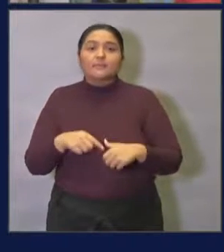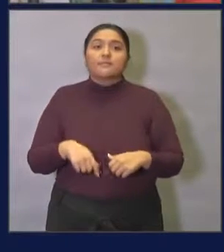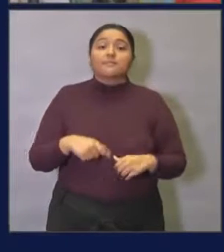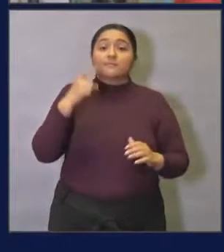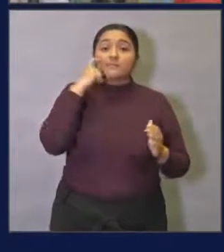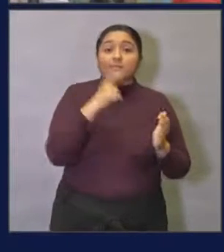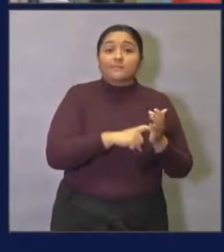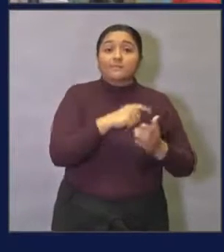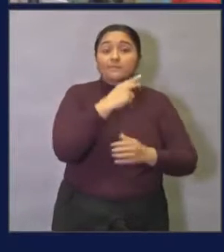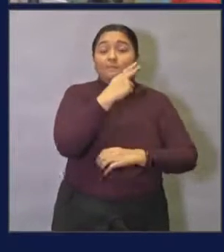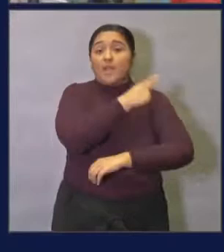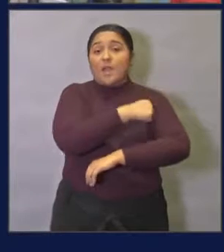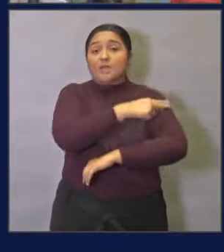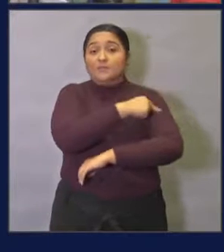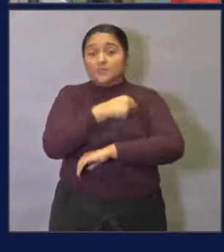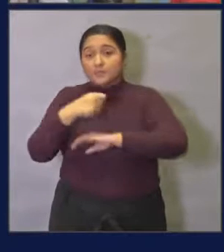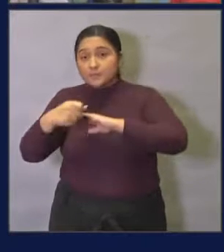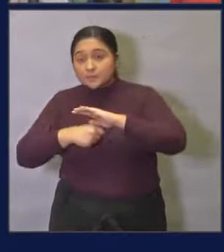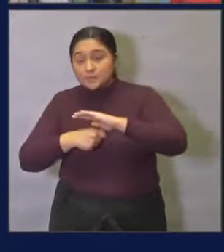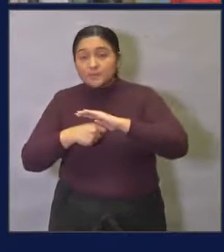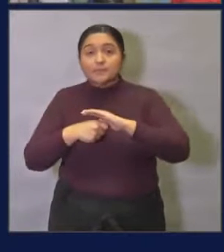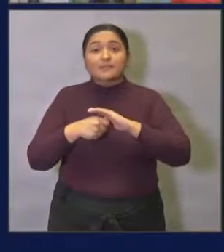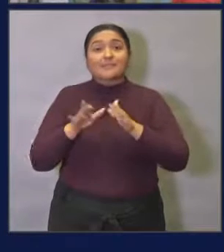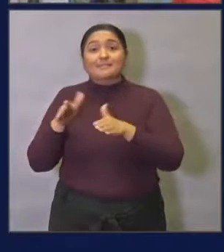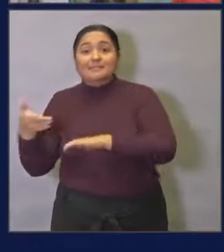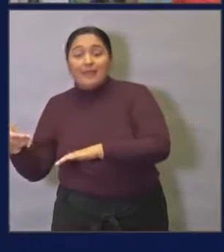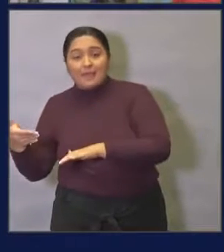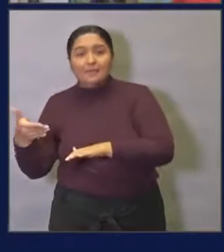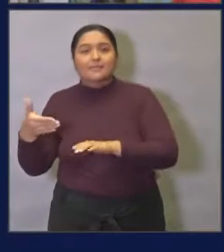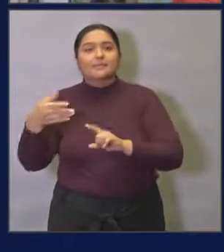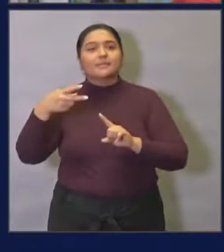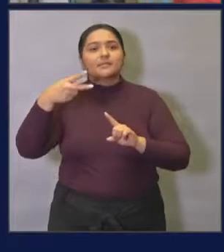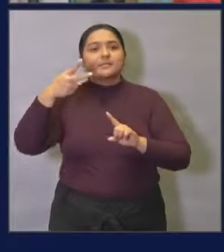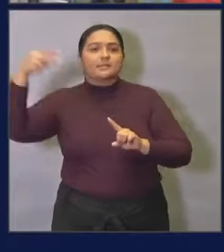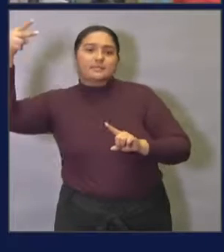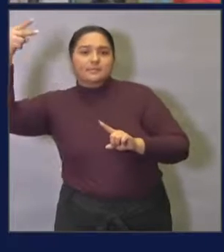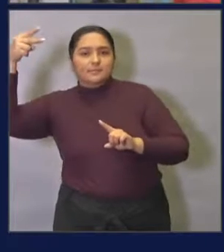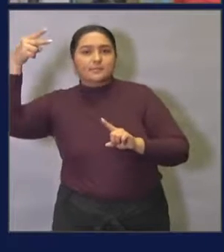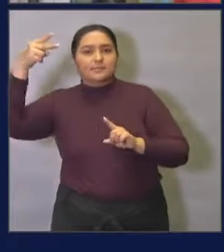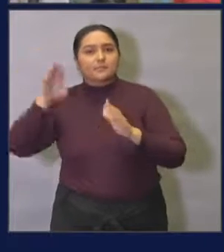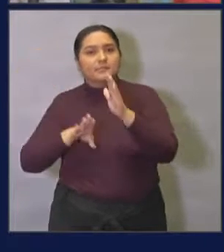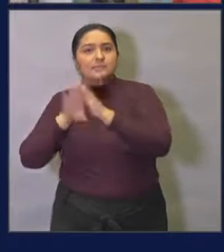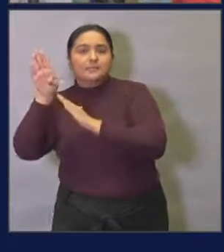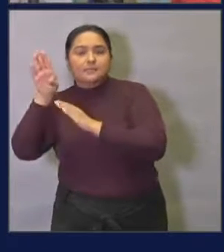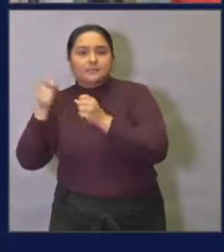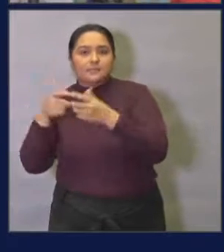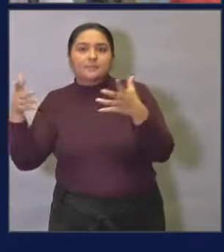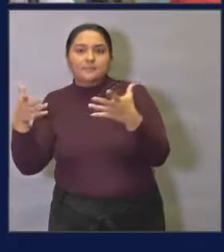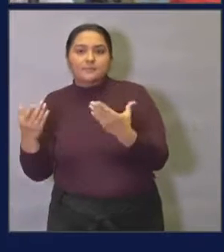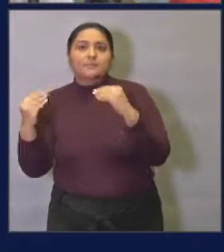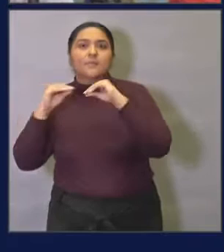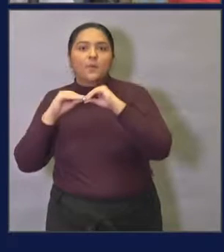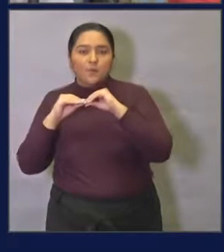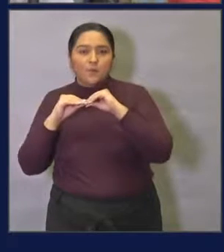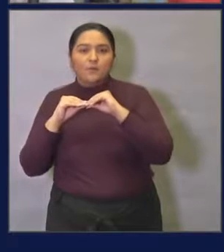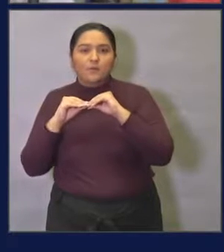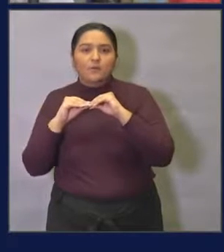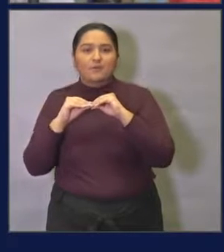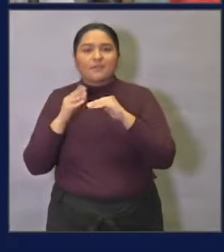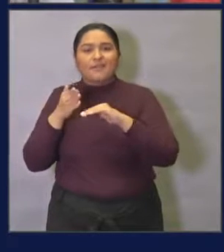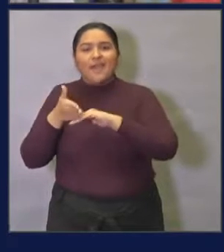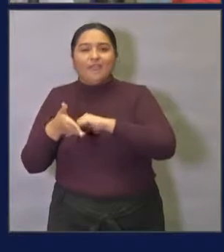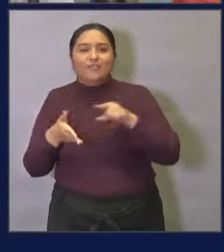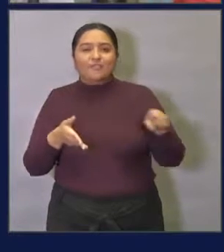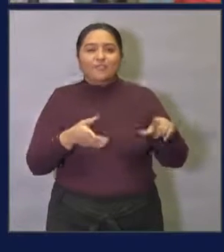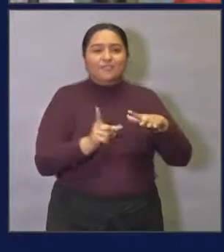las hospitalizaciones y los fallecimientos aumentaron poco después de que comenzara el aumento de casos y han